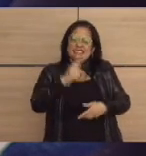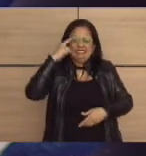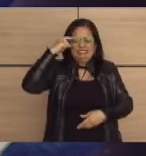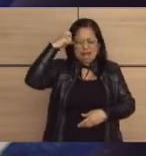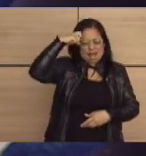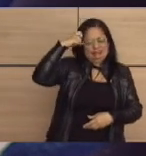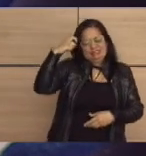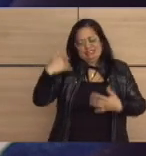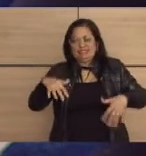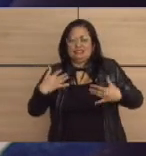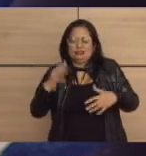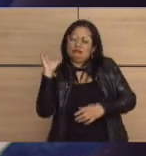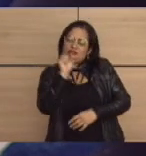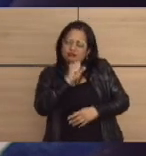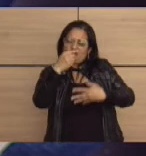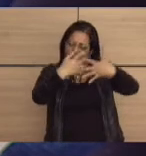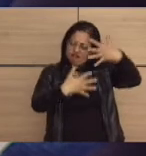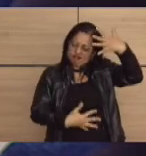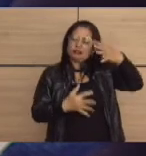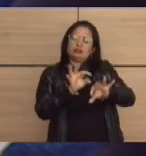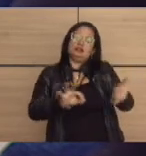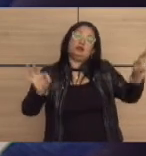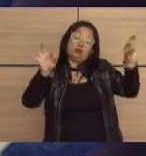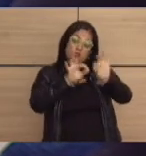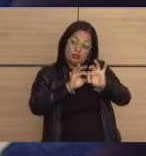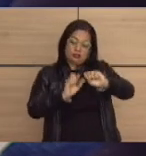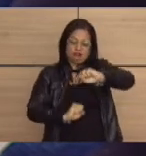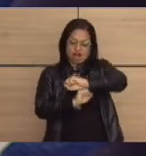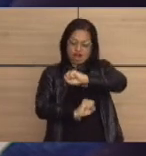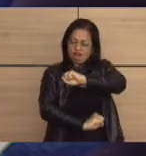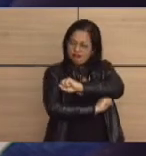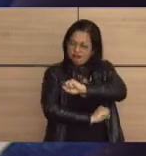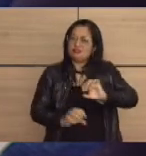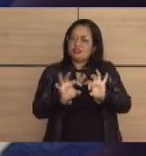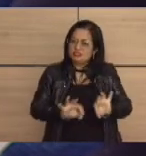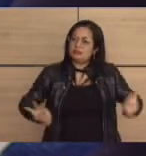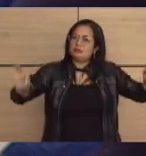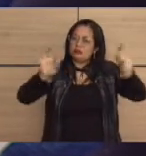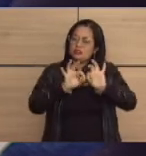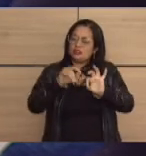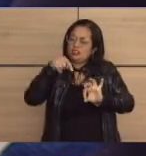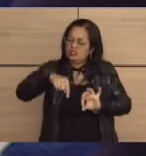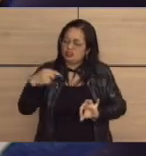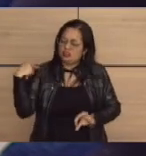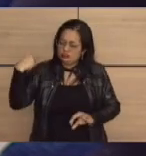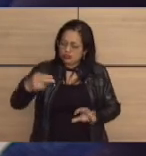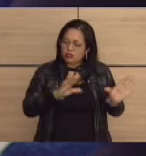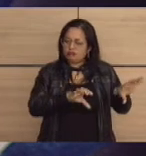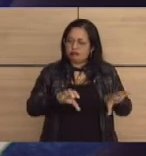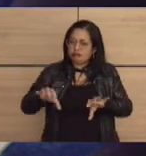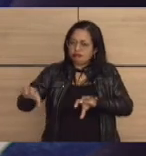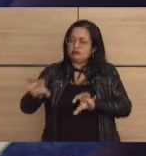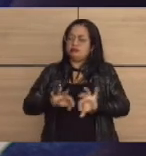importante tener en cuenta y que es es fundamental para el relato que seguimos